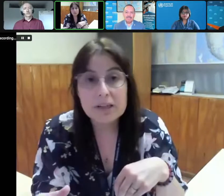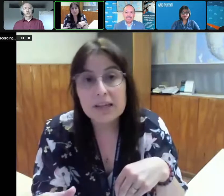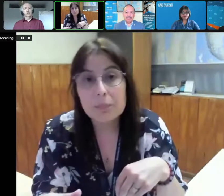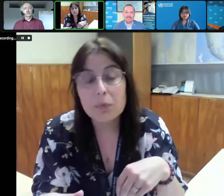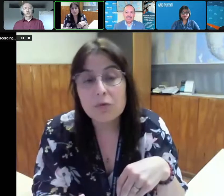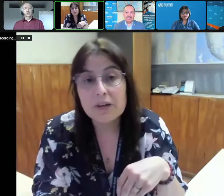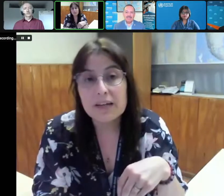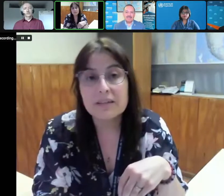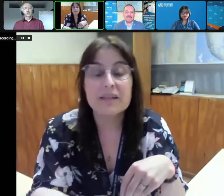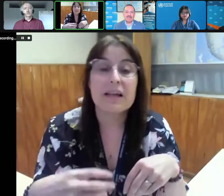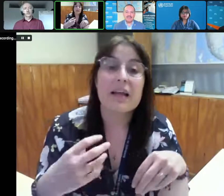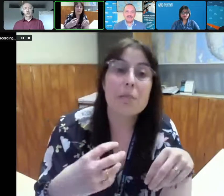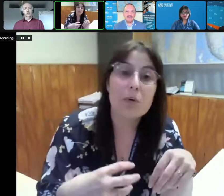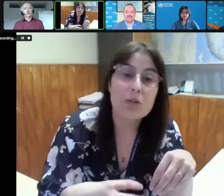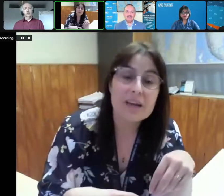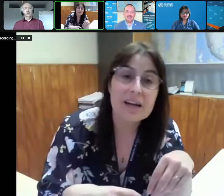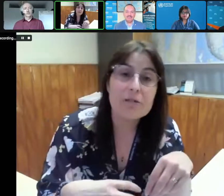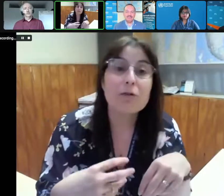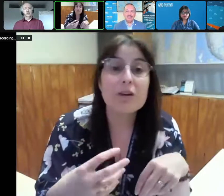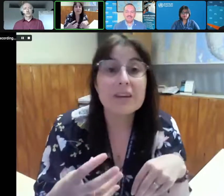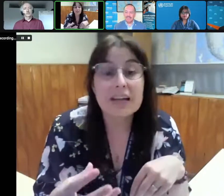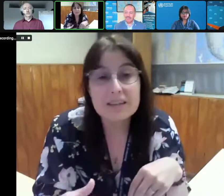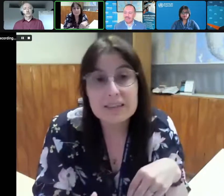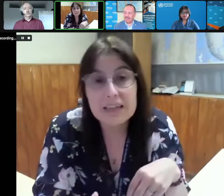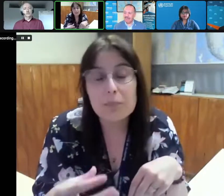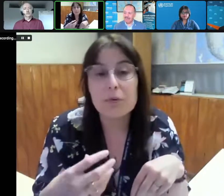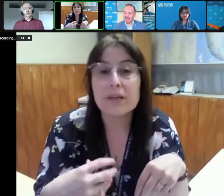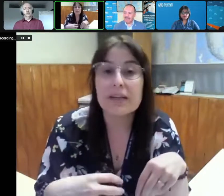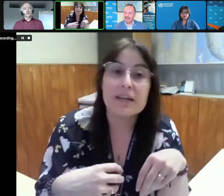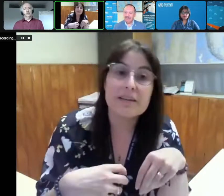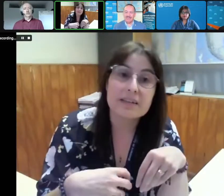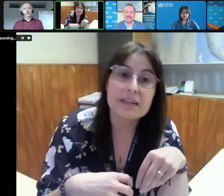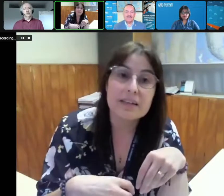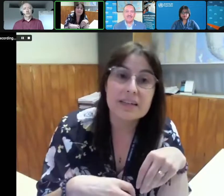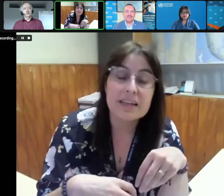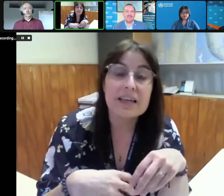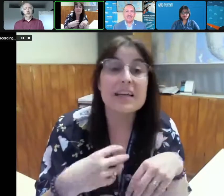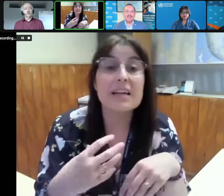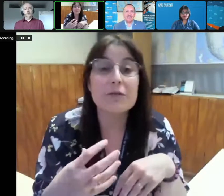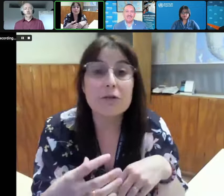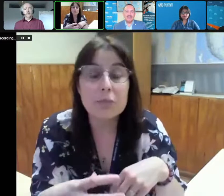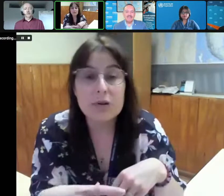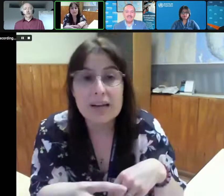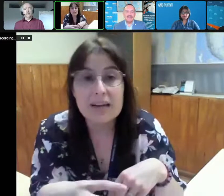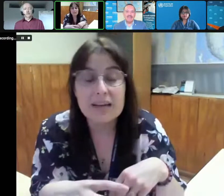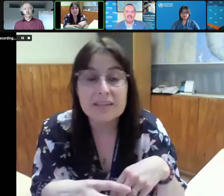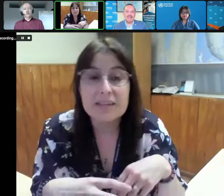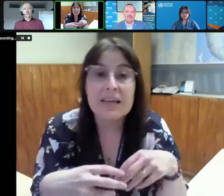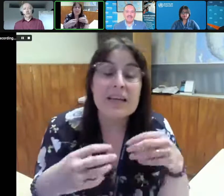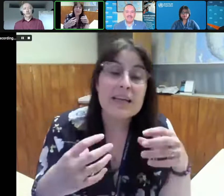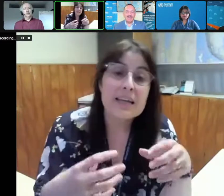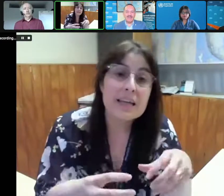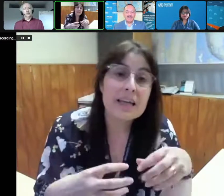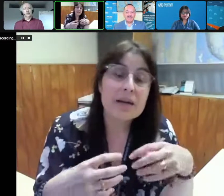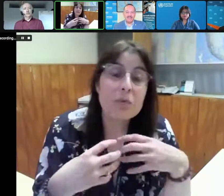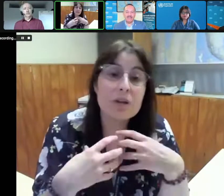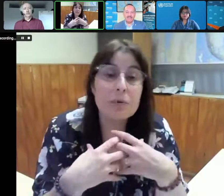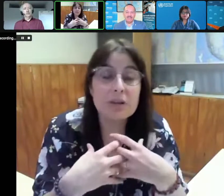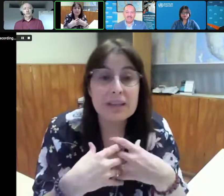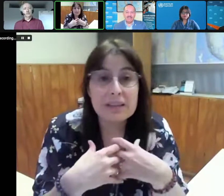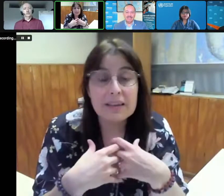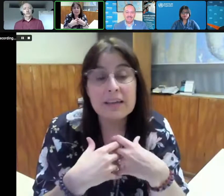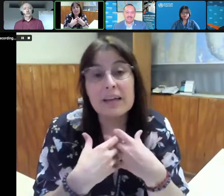nuevas políticas públicas, en poder fortalecer las políticas ya existentes, en reformularlas. Y